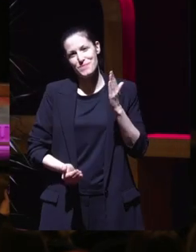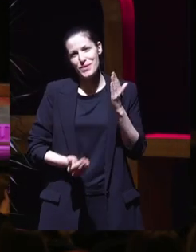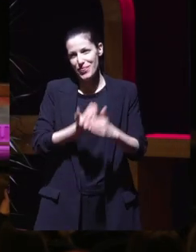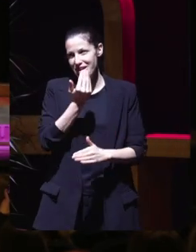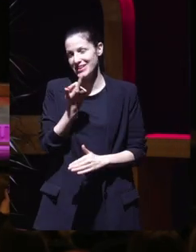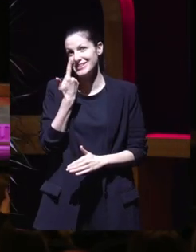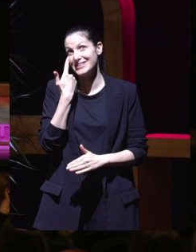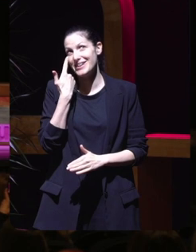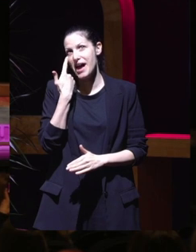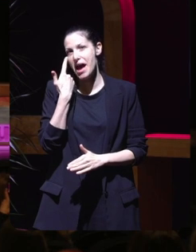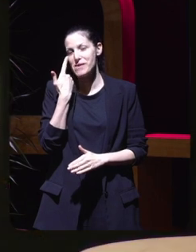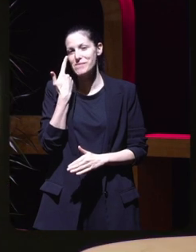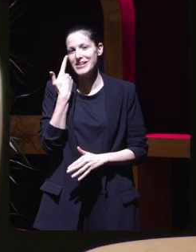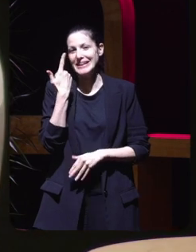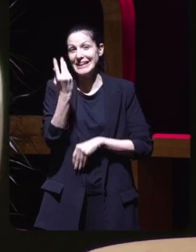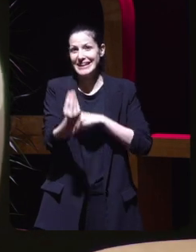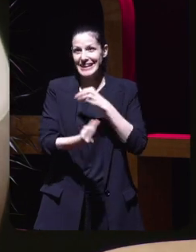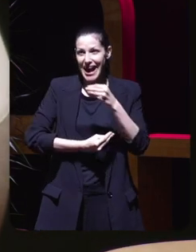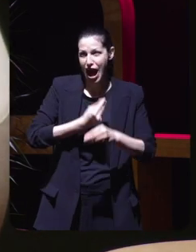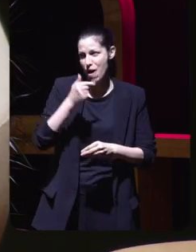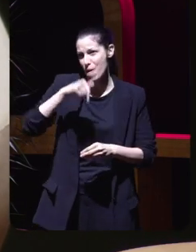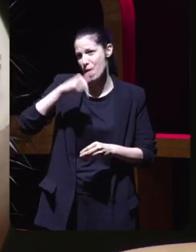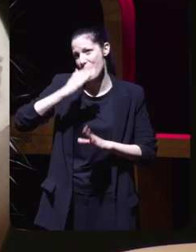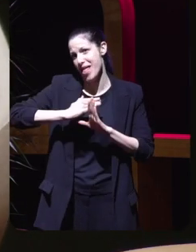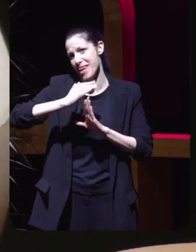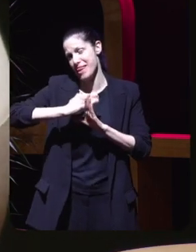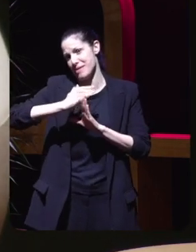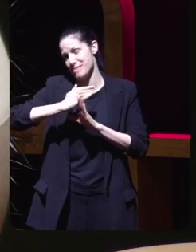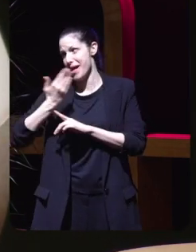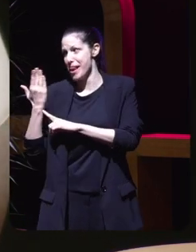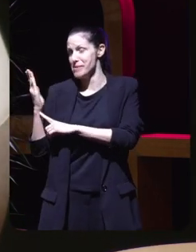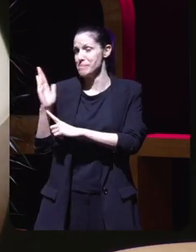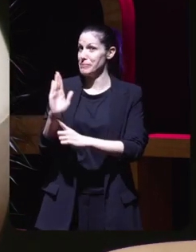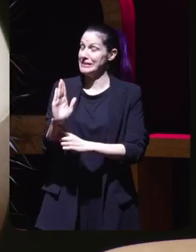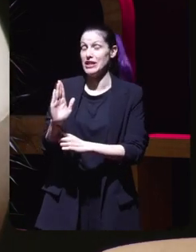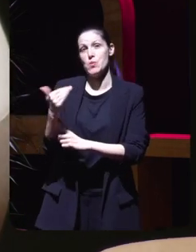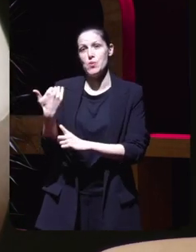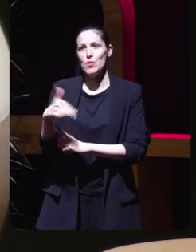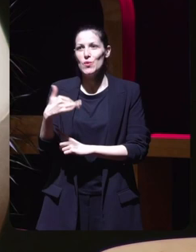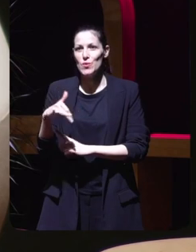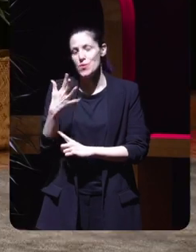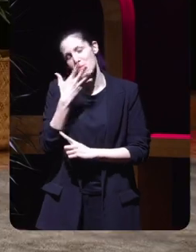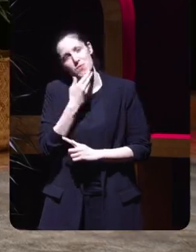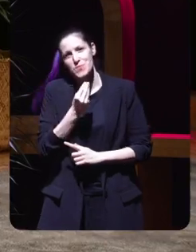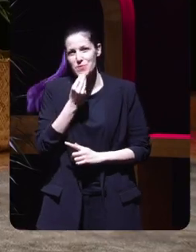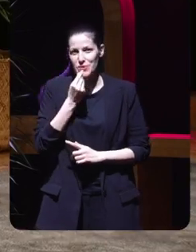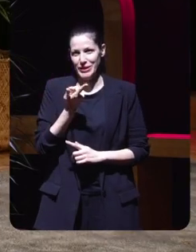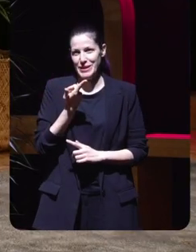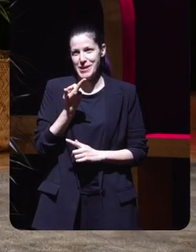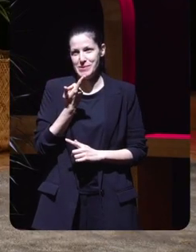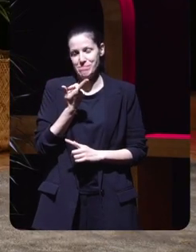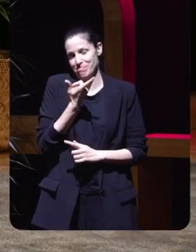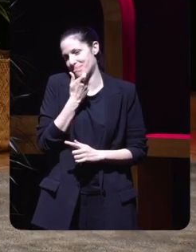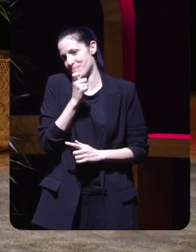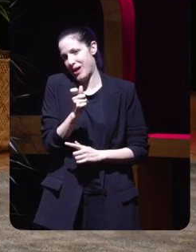Cómo subo nivel Pues de esta presentación después de esto tan bonito no que acaban de decir de mí y